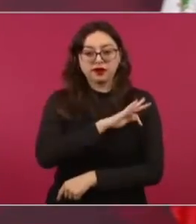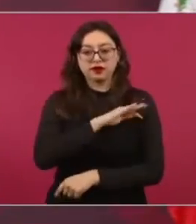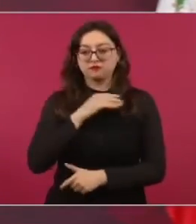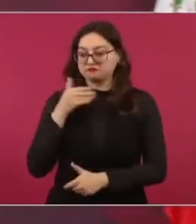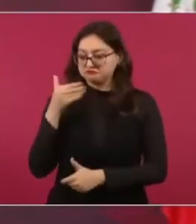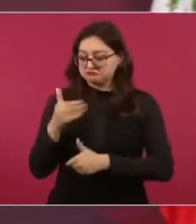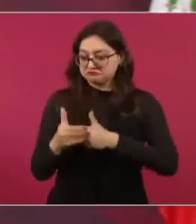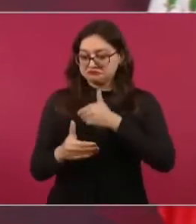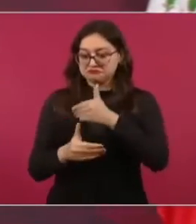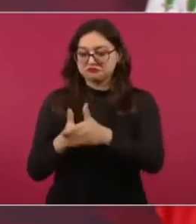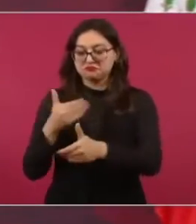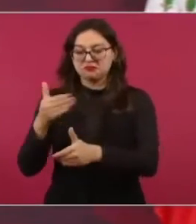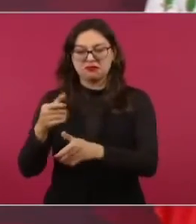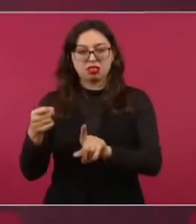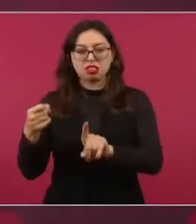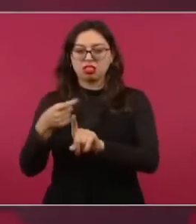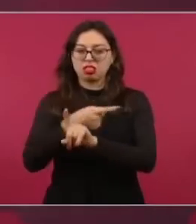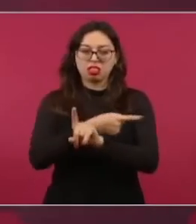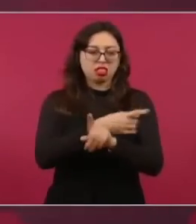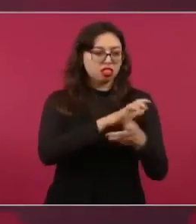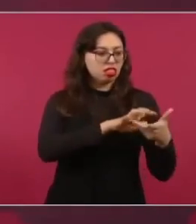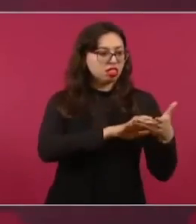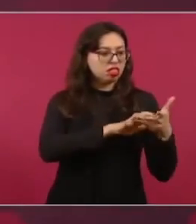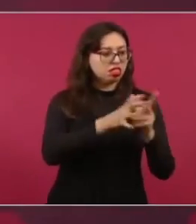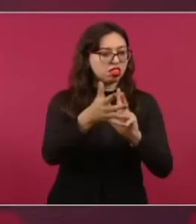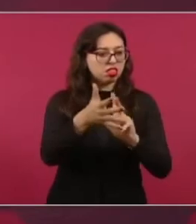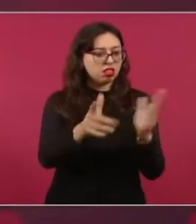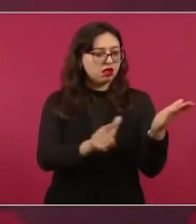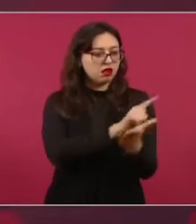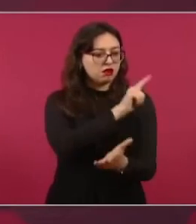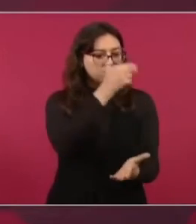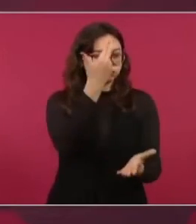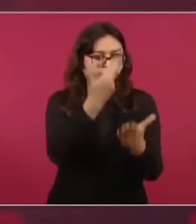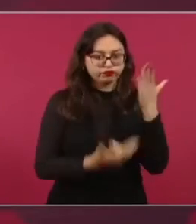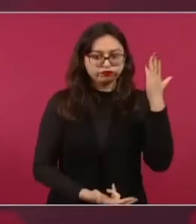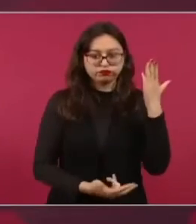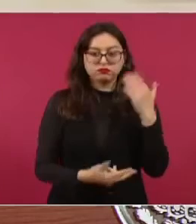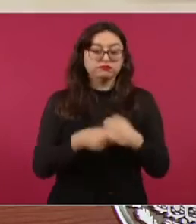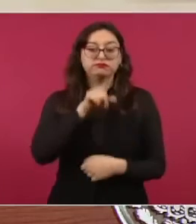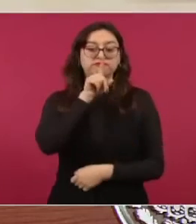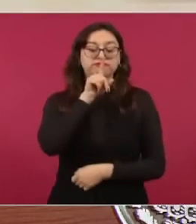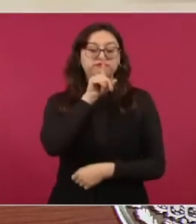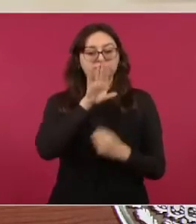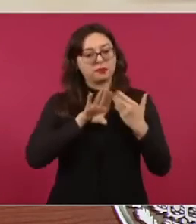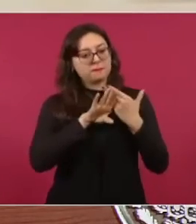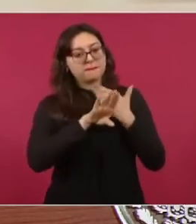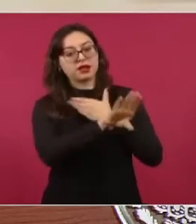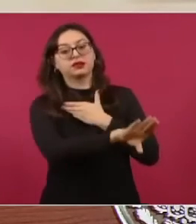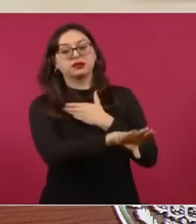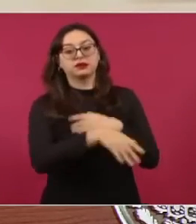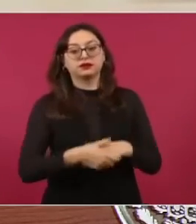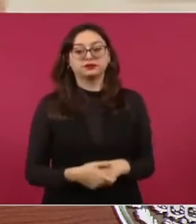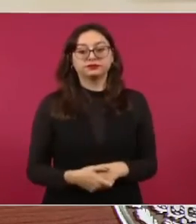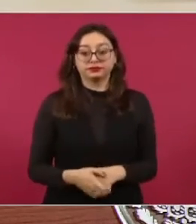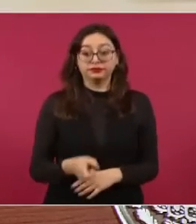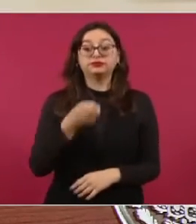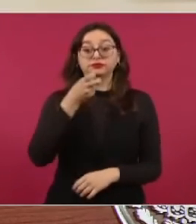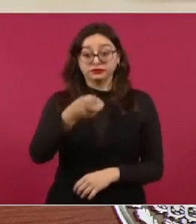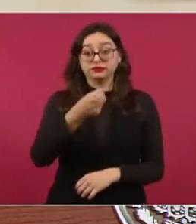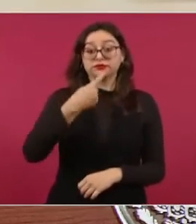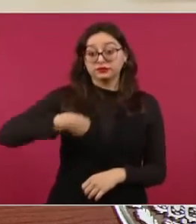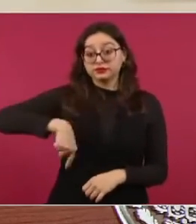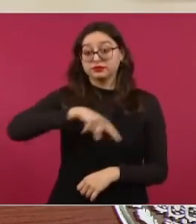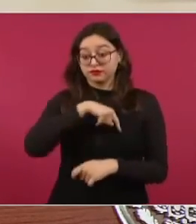las conductas antisociales. Eso es lo que nos importa a nosotros y es lo que estamos haciendo. Y se va